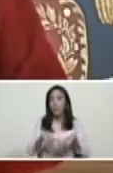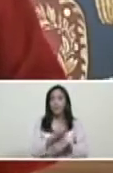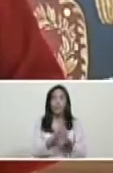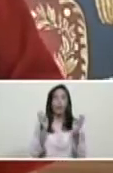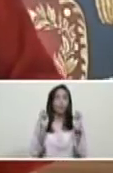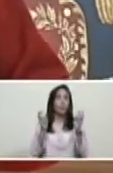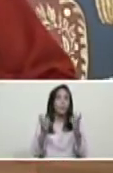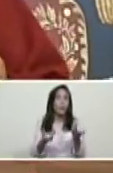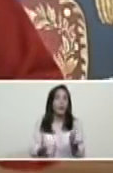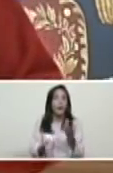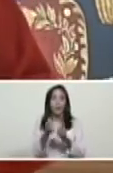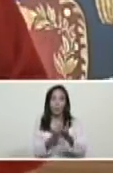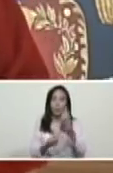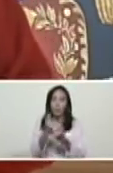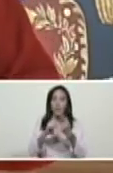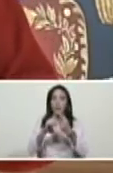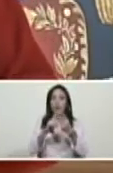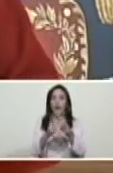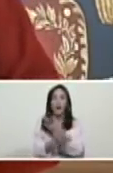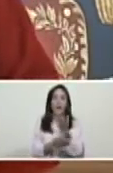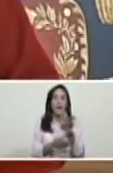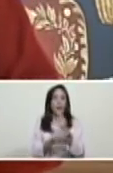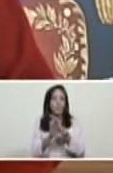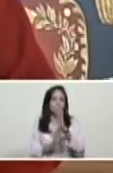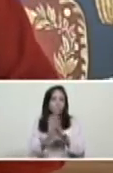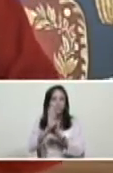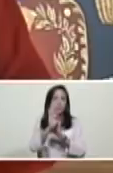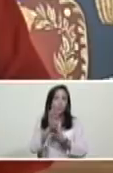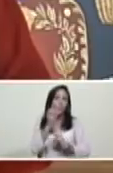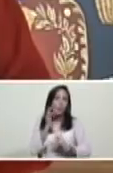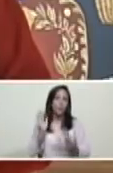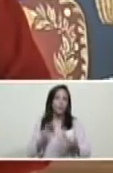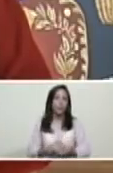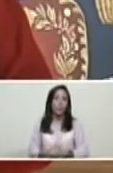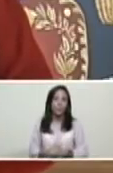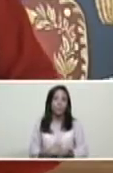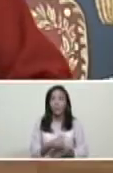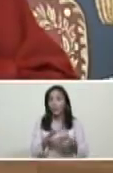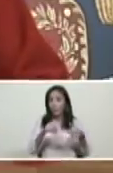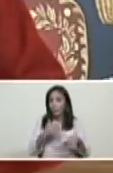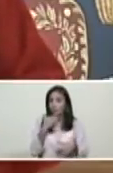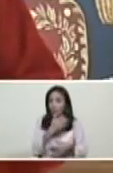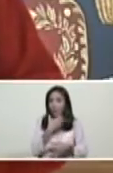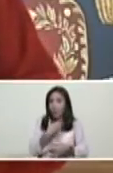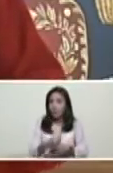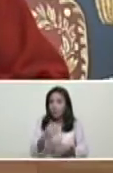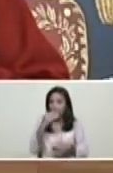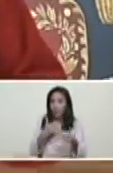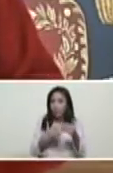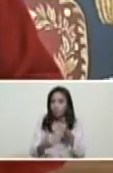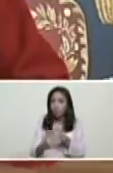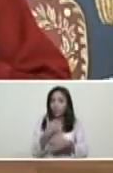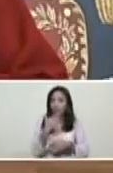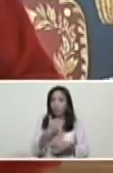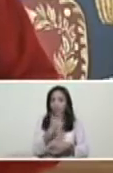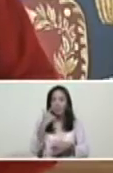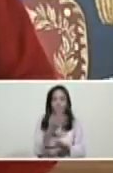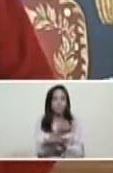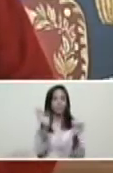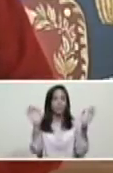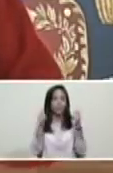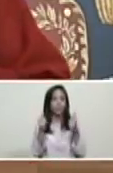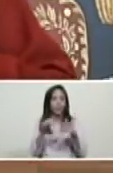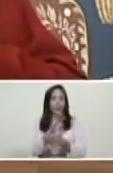económico, en el campo comercial con Rusia. Puedo decir que estamos terminando un año exitoso en la geopolítica